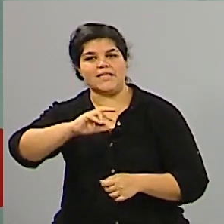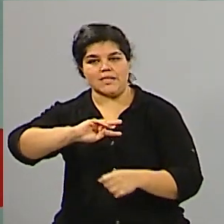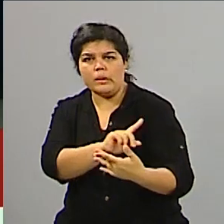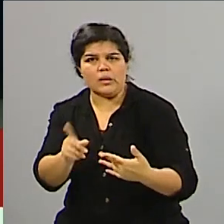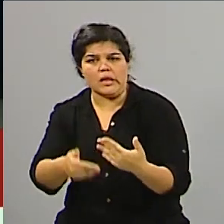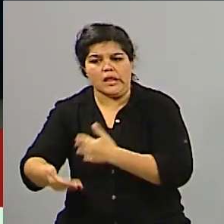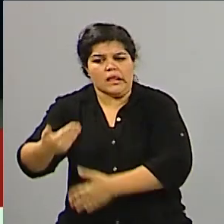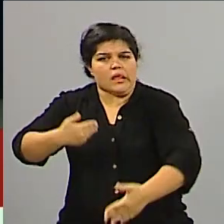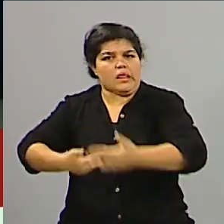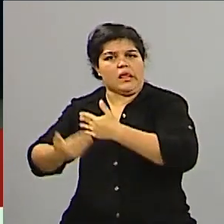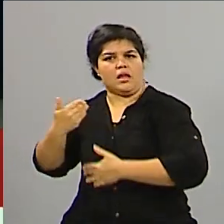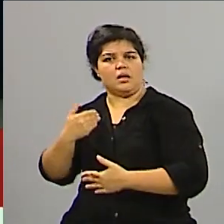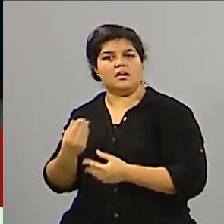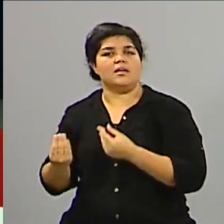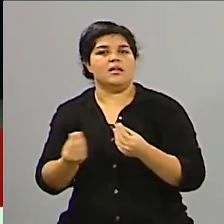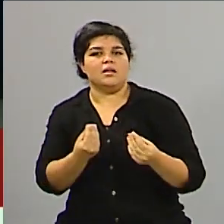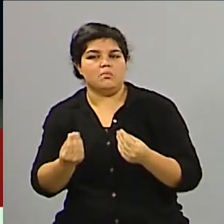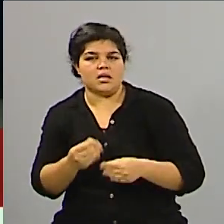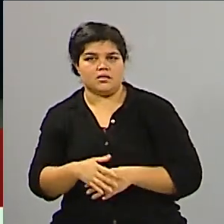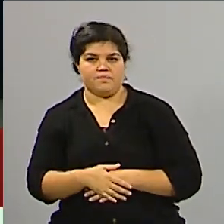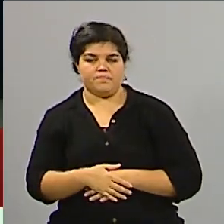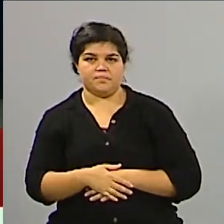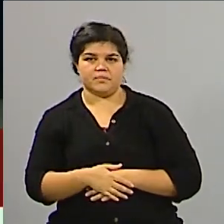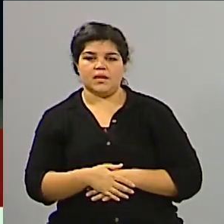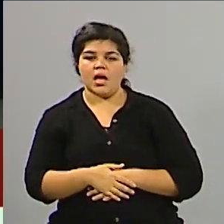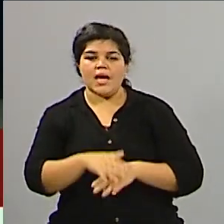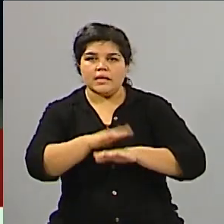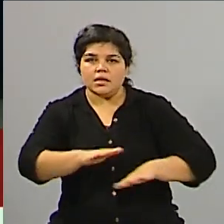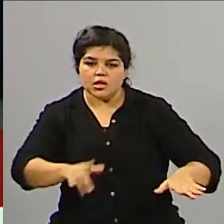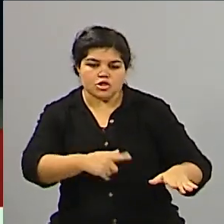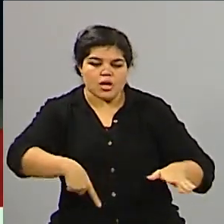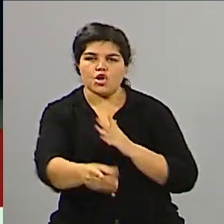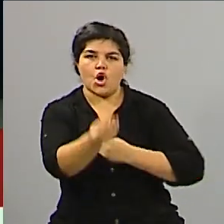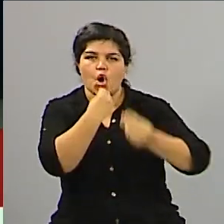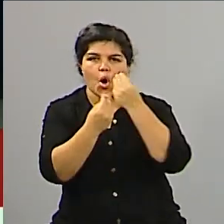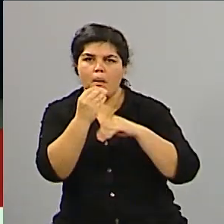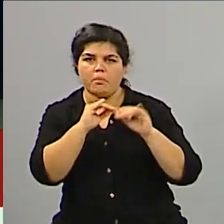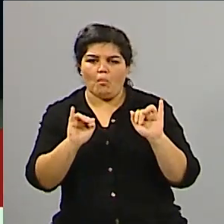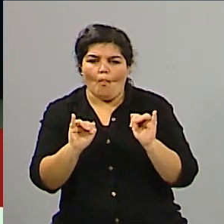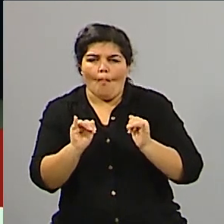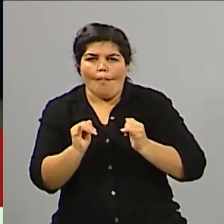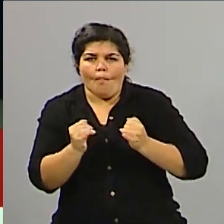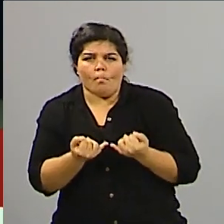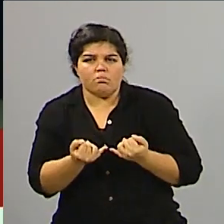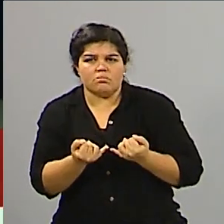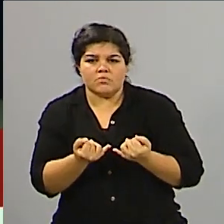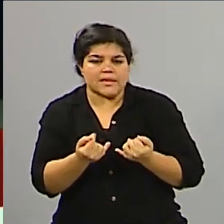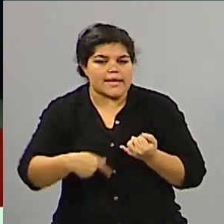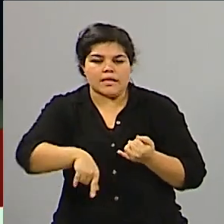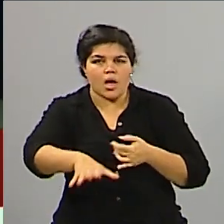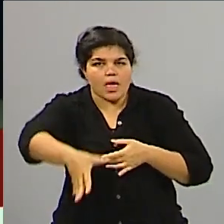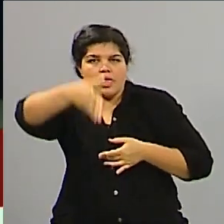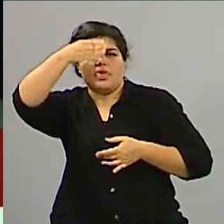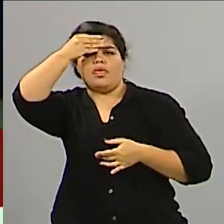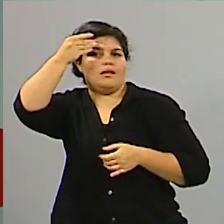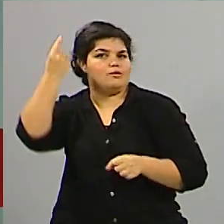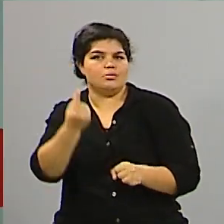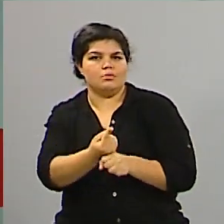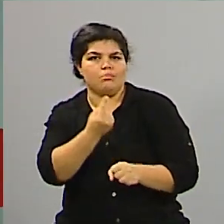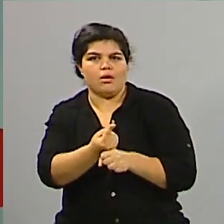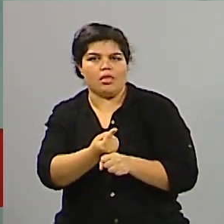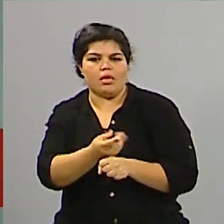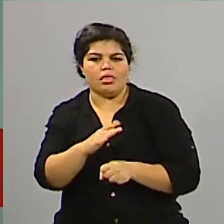el municipio a la calle, que todos esos empleados municipales recorran las veredas, recorran las calles, recorran las acequias, vean las bicisendas, anden en auto